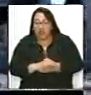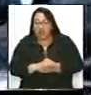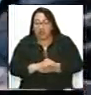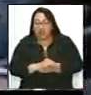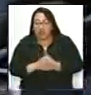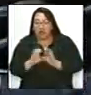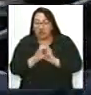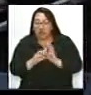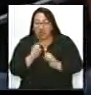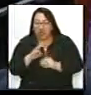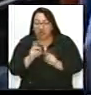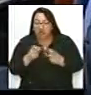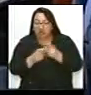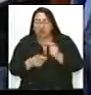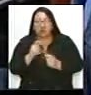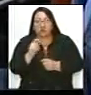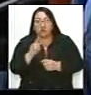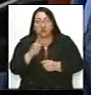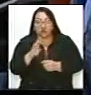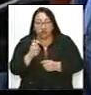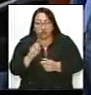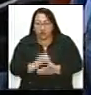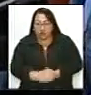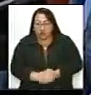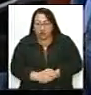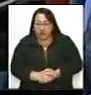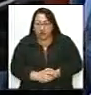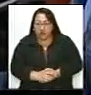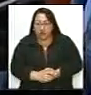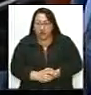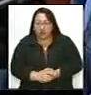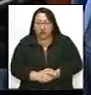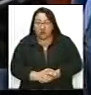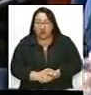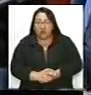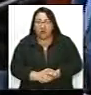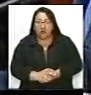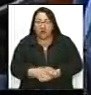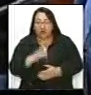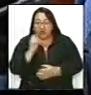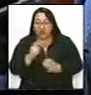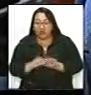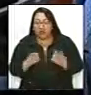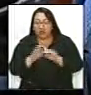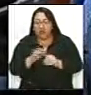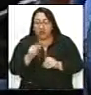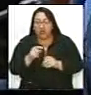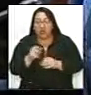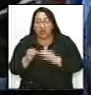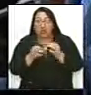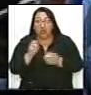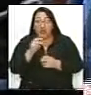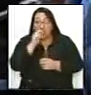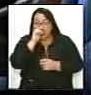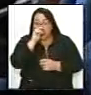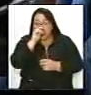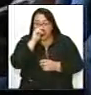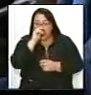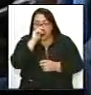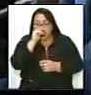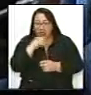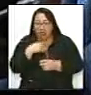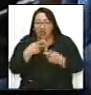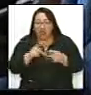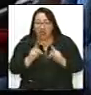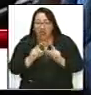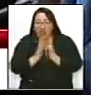lo hizo el colega Carlos Tubino en una interrupción, y creo que es pertinente esta mención que realizó, y yo me voy a